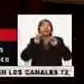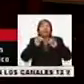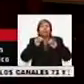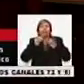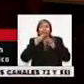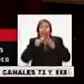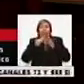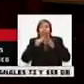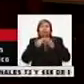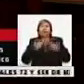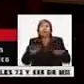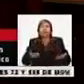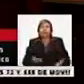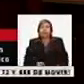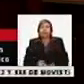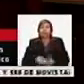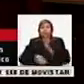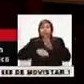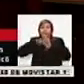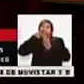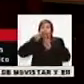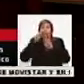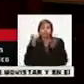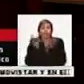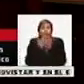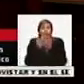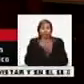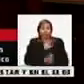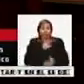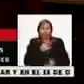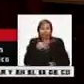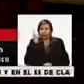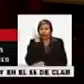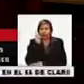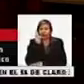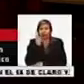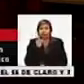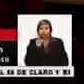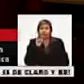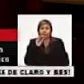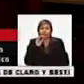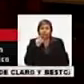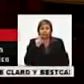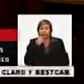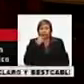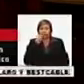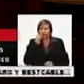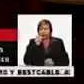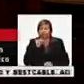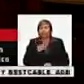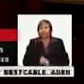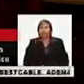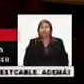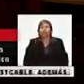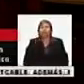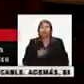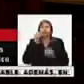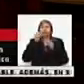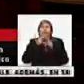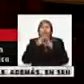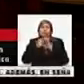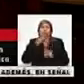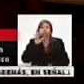a poner a esta Casa Superior de Estudios? El maestro Víctor Raúl Ayla Torre dijo, hay que